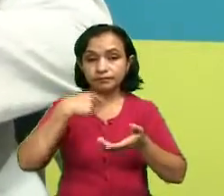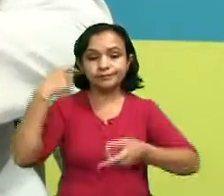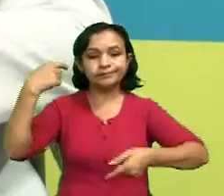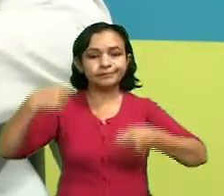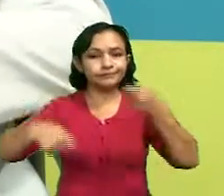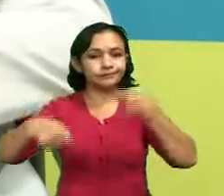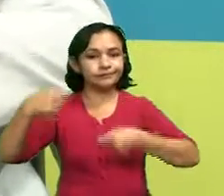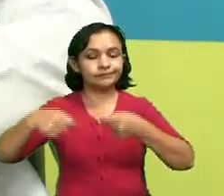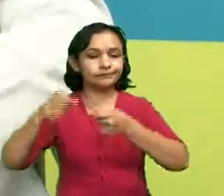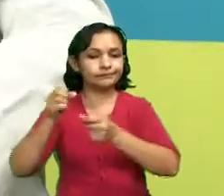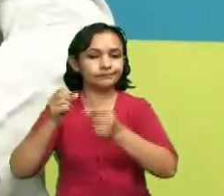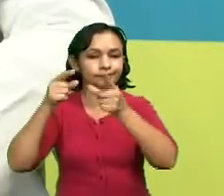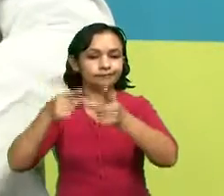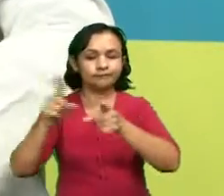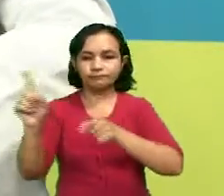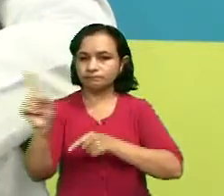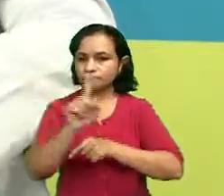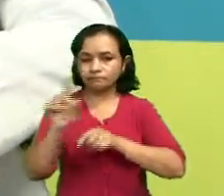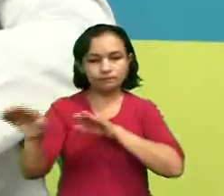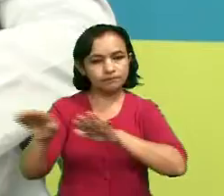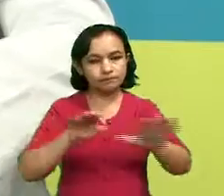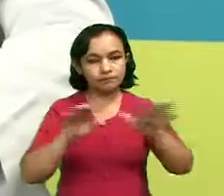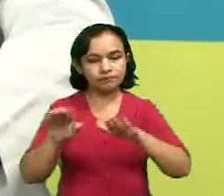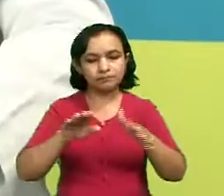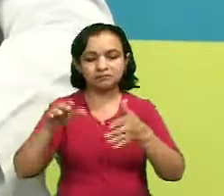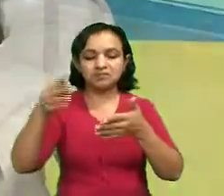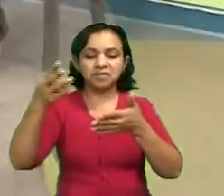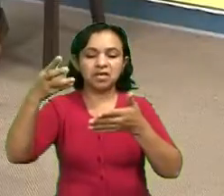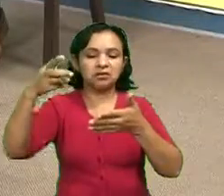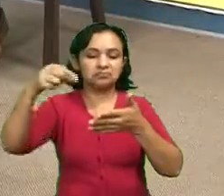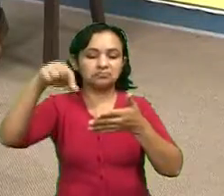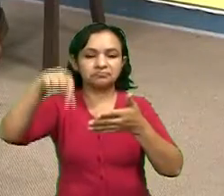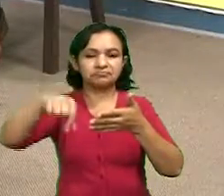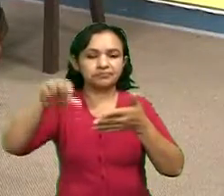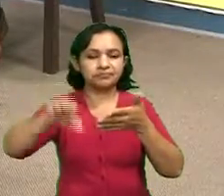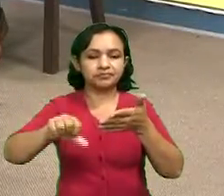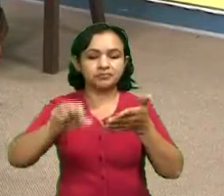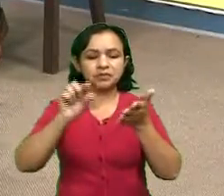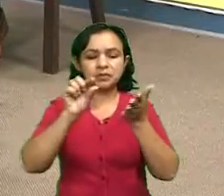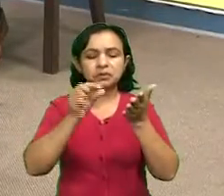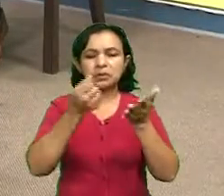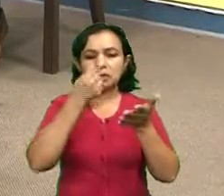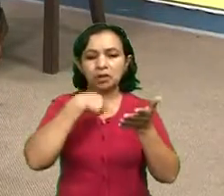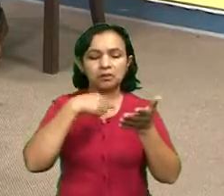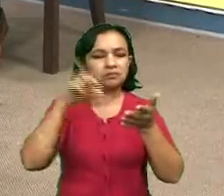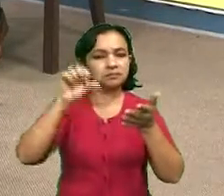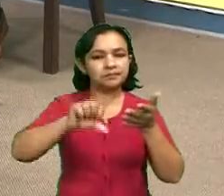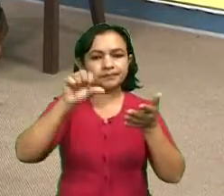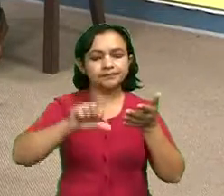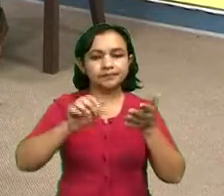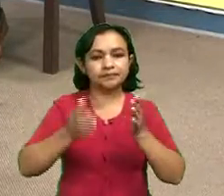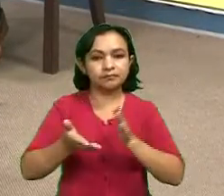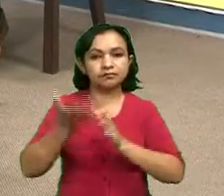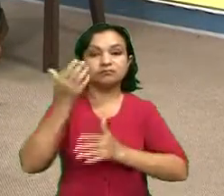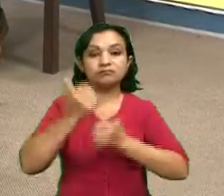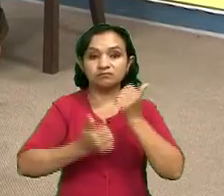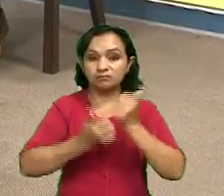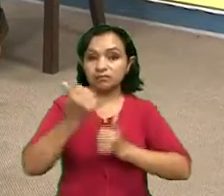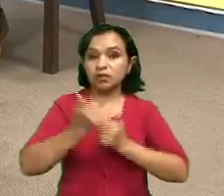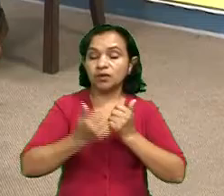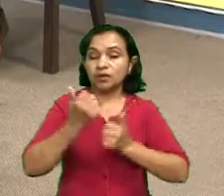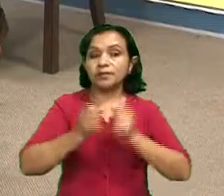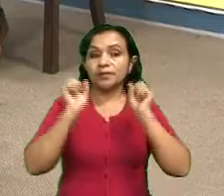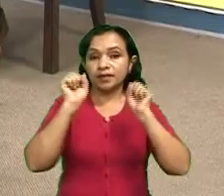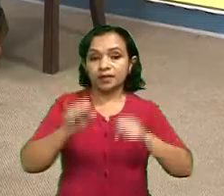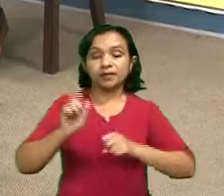a septiembre, octubre, ya no lo puedes consumir porque el producto ya venció. Va disminuyendo su función y más bien va aumentando todos